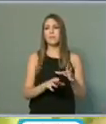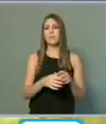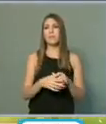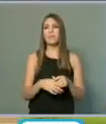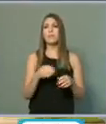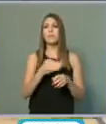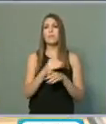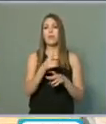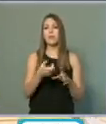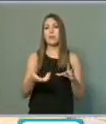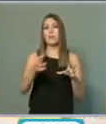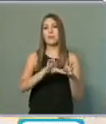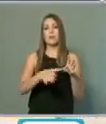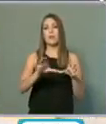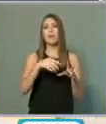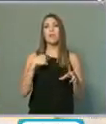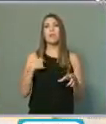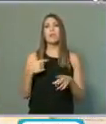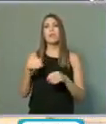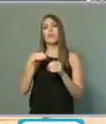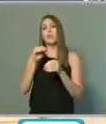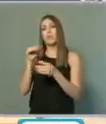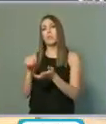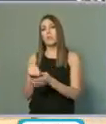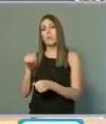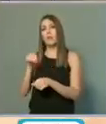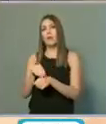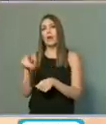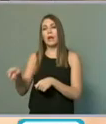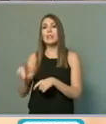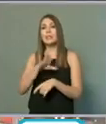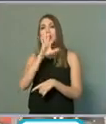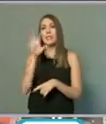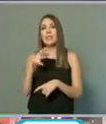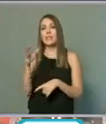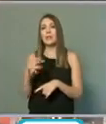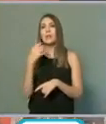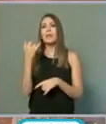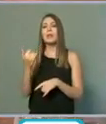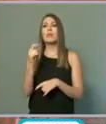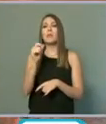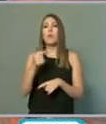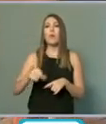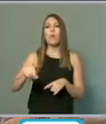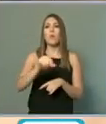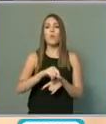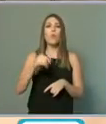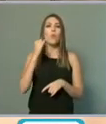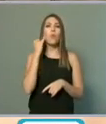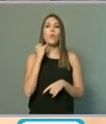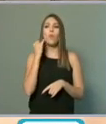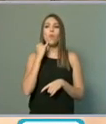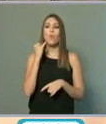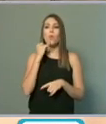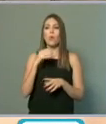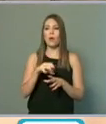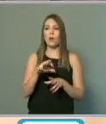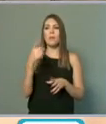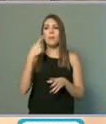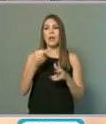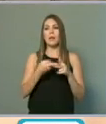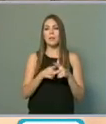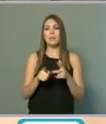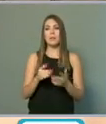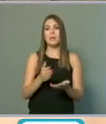de ese lado, voy agregando de este lado cebolla y un chorrito de jugo de limón para comenzar a armar nuestra